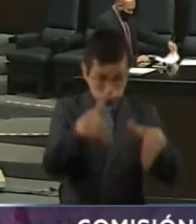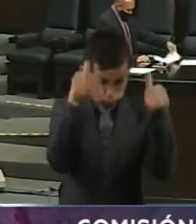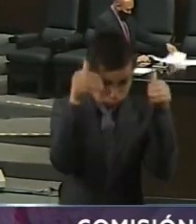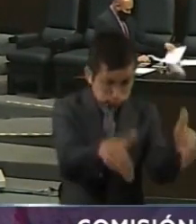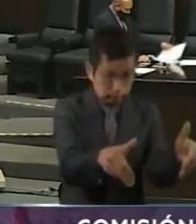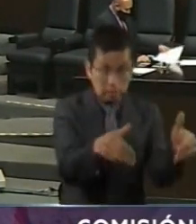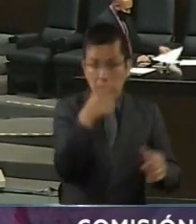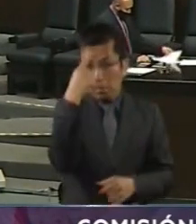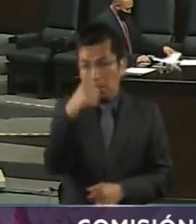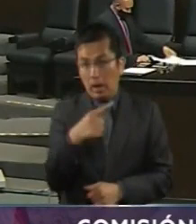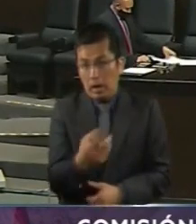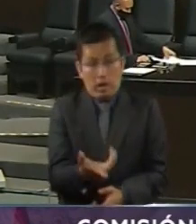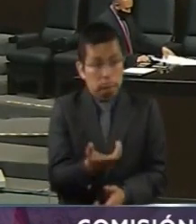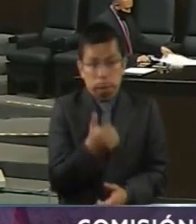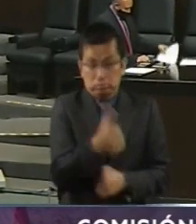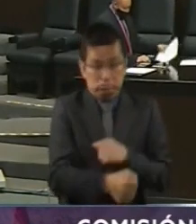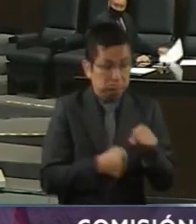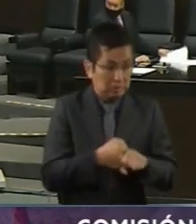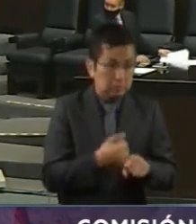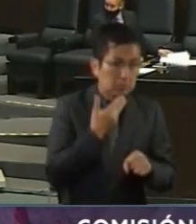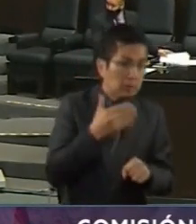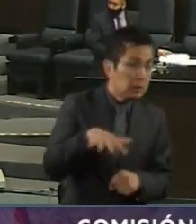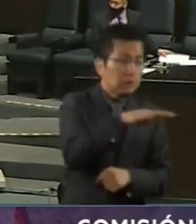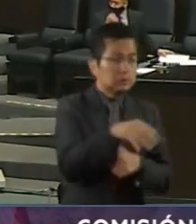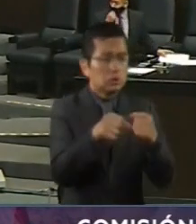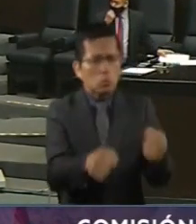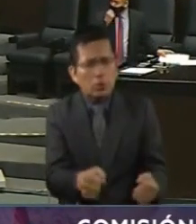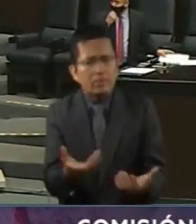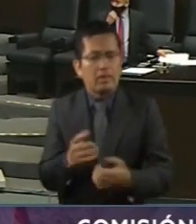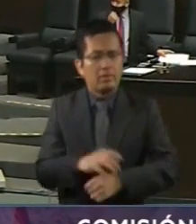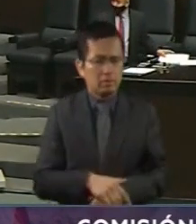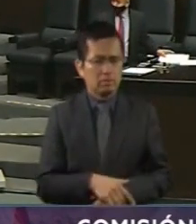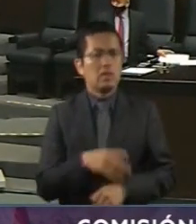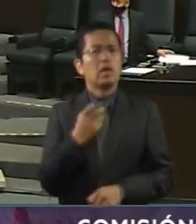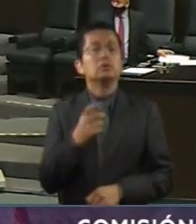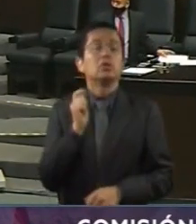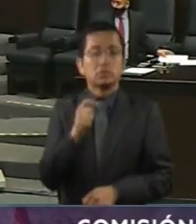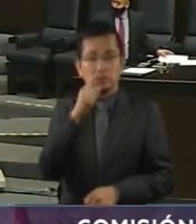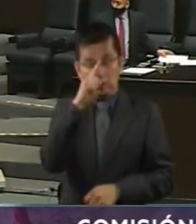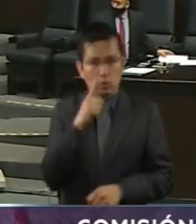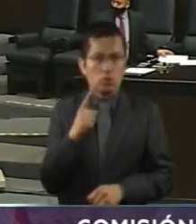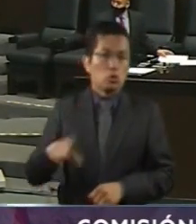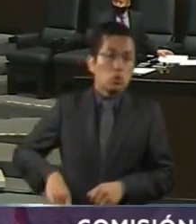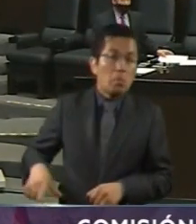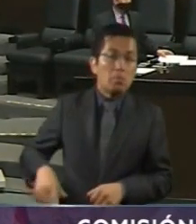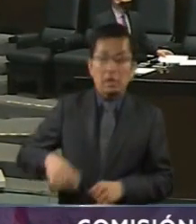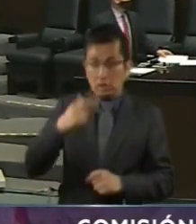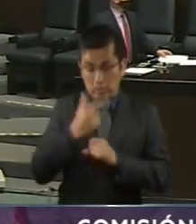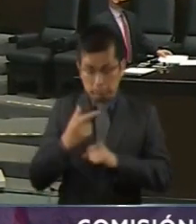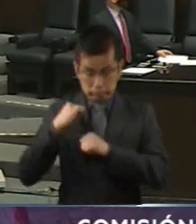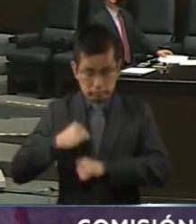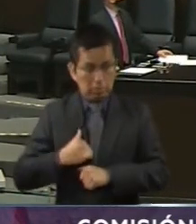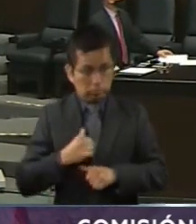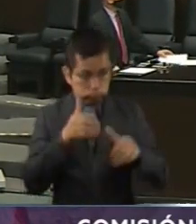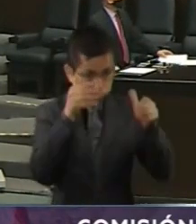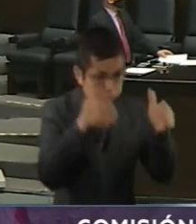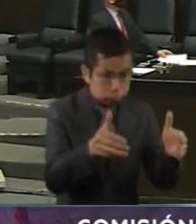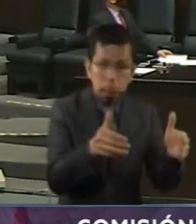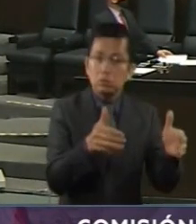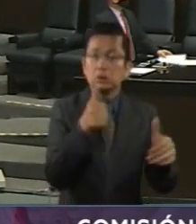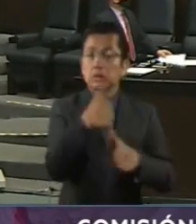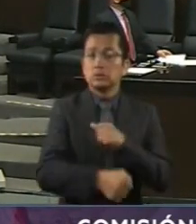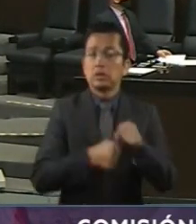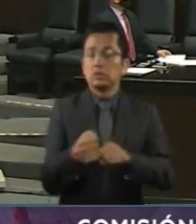de la seguridad, sustentados en políticas implementadas por diversos gobiernos. De ahí, entre